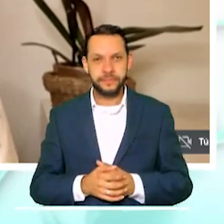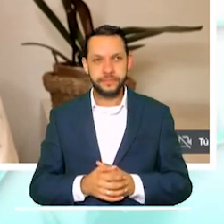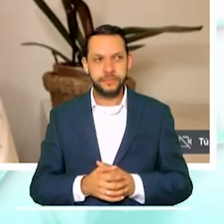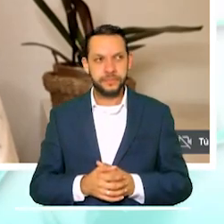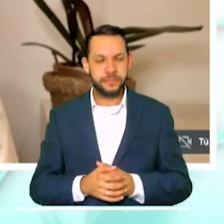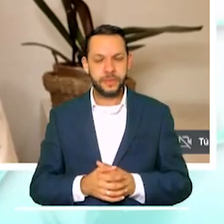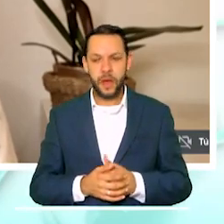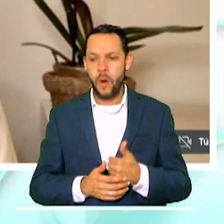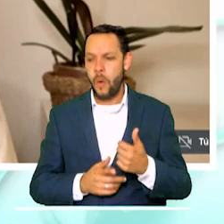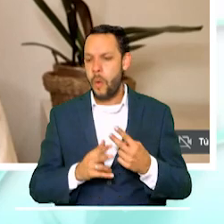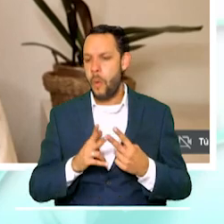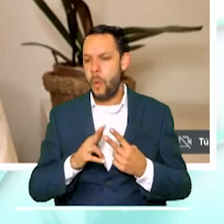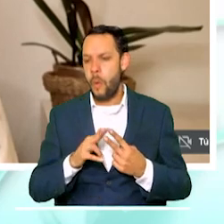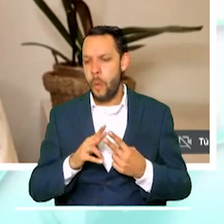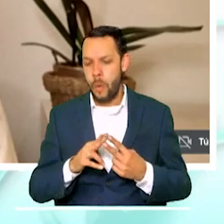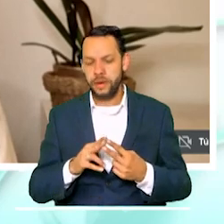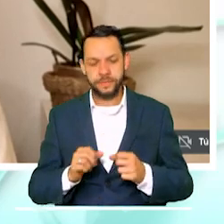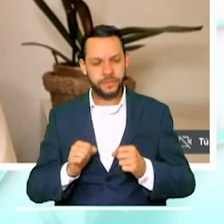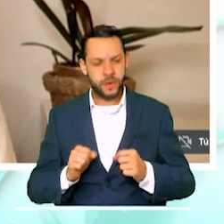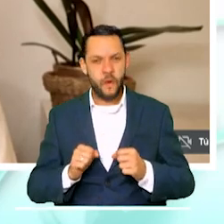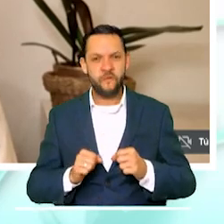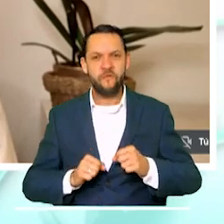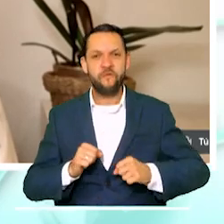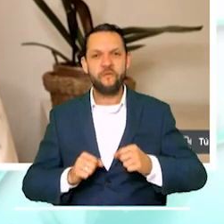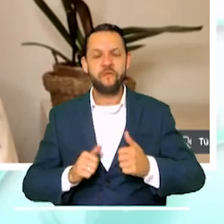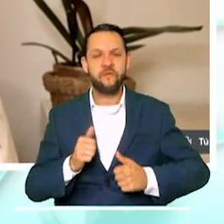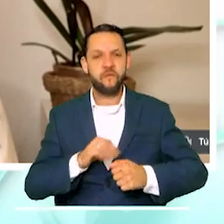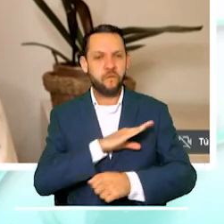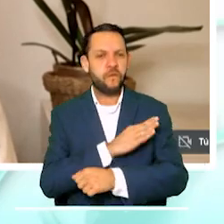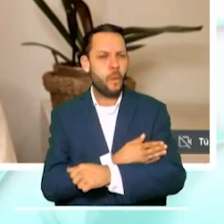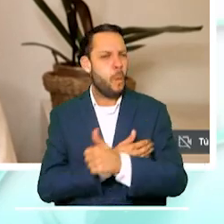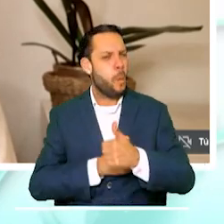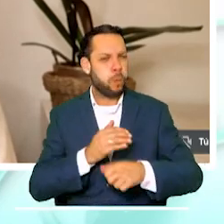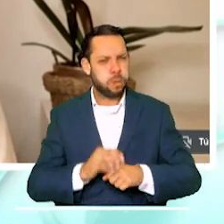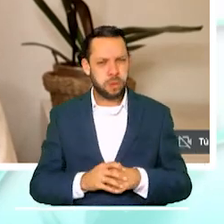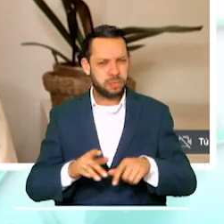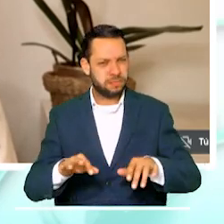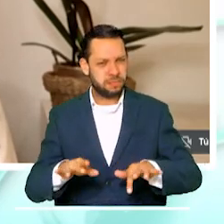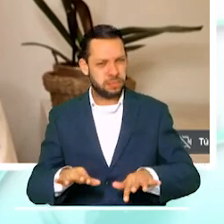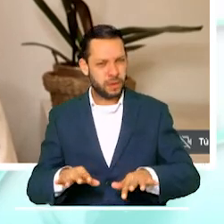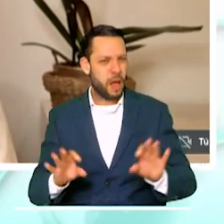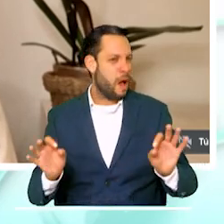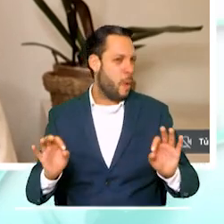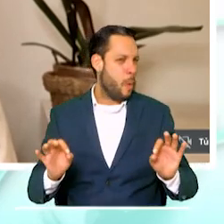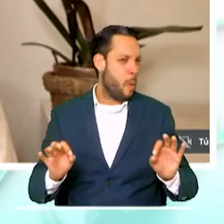Noten cuál de los dedos hace más fuerza en la pierna.